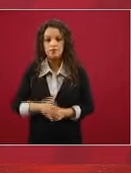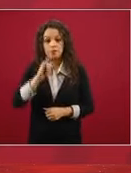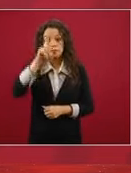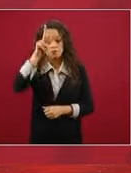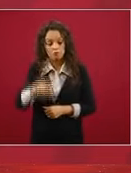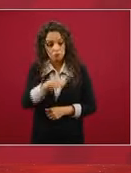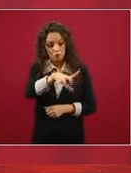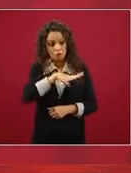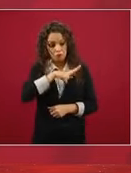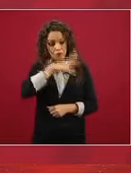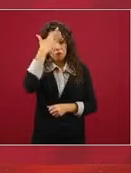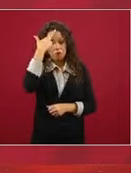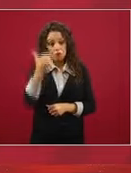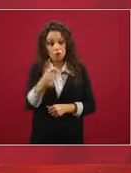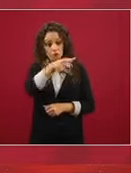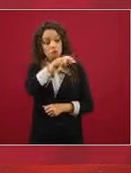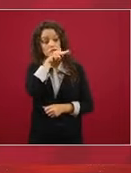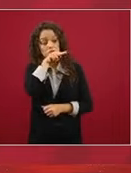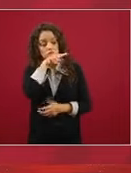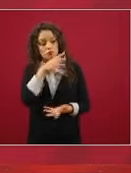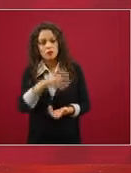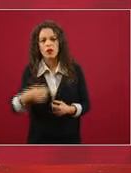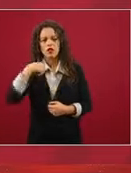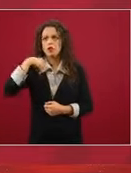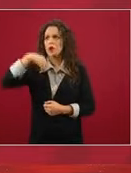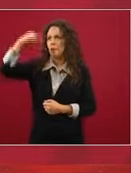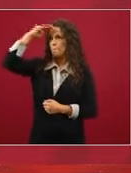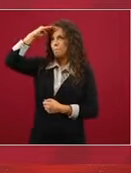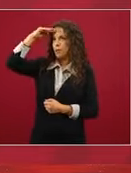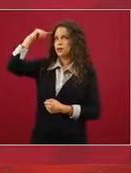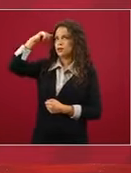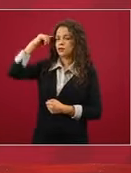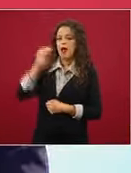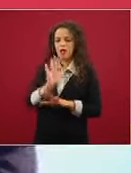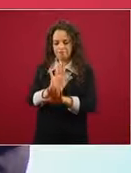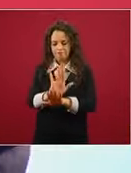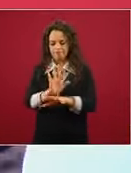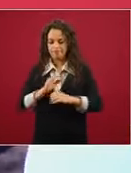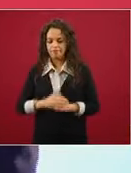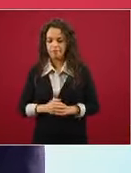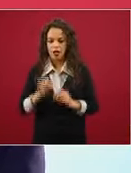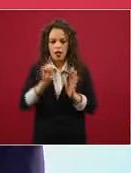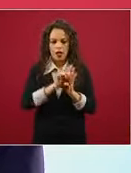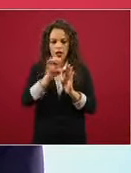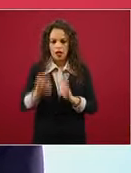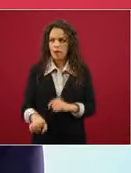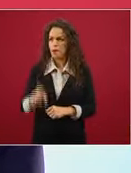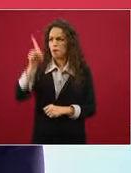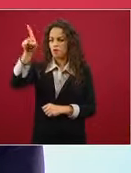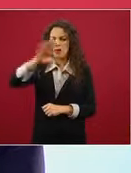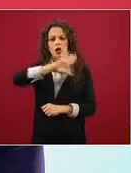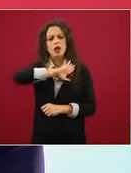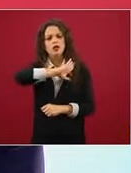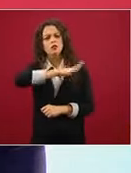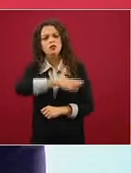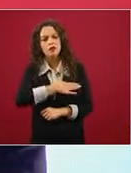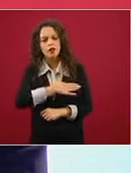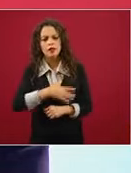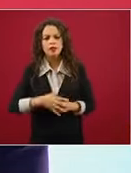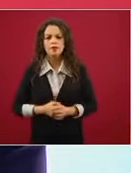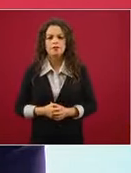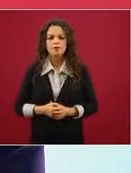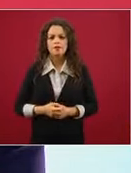hace pensar en lo siguiente. Cuando en España se empezó el confinamiento, y uso el ejemplo español solo porque es una anécdota